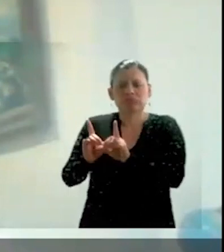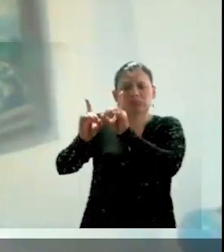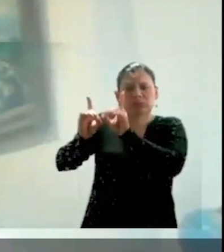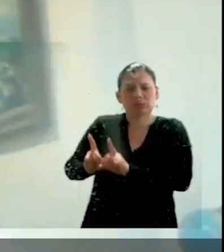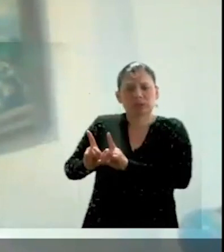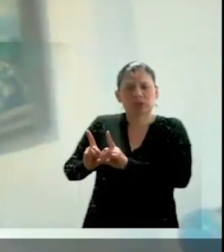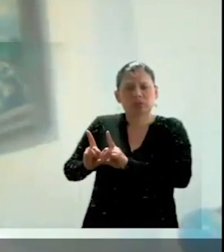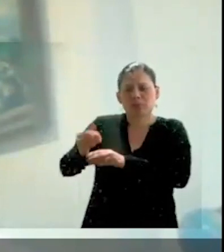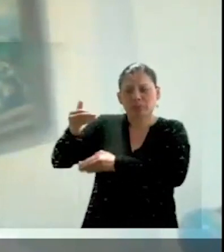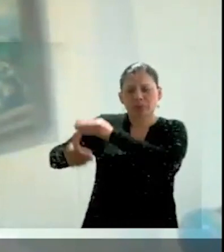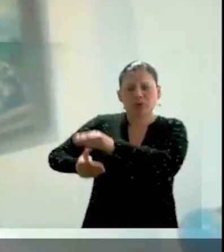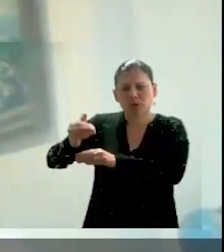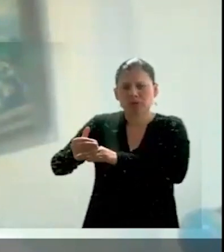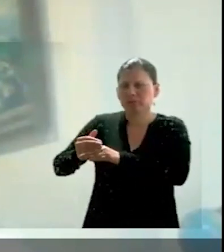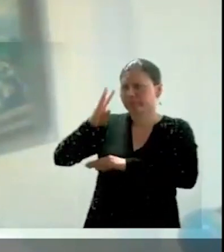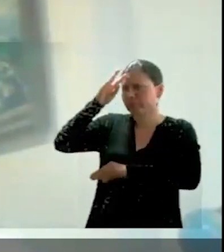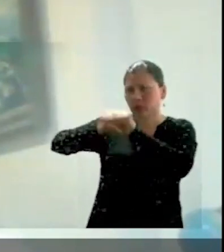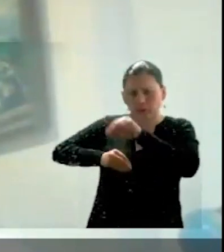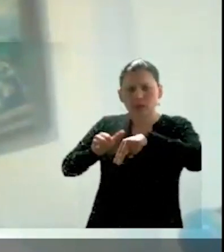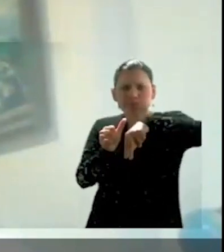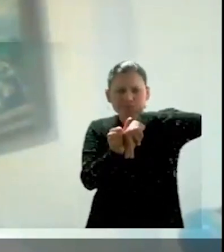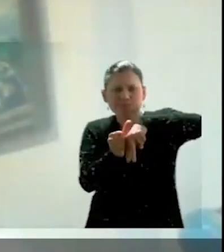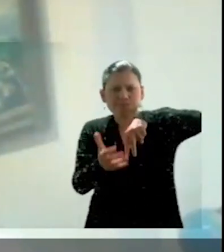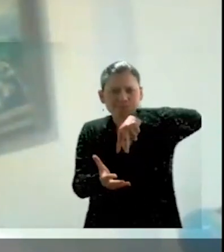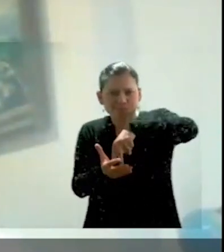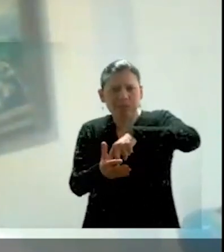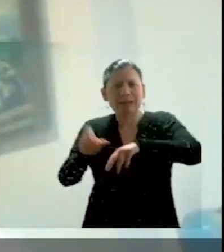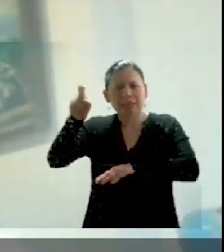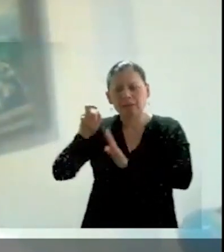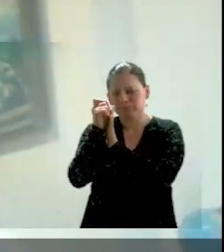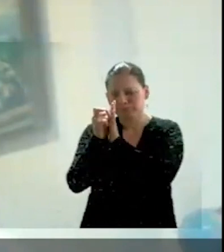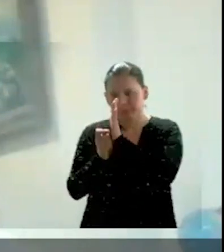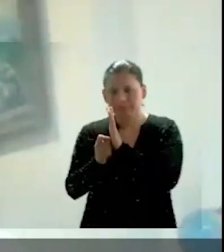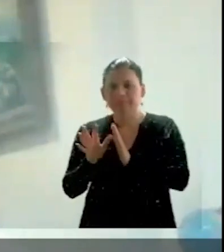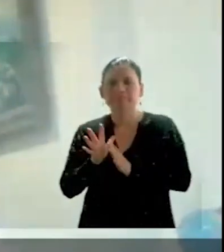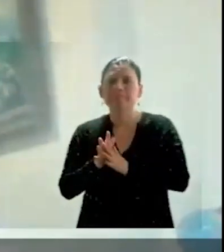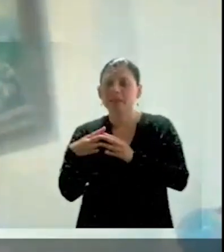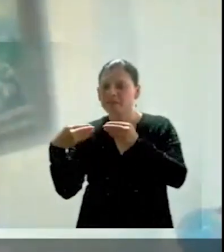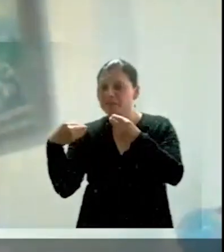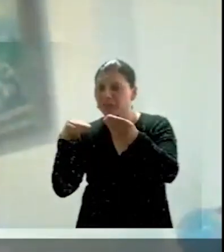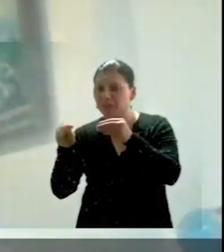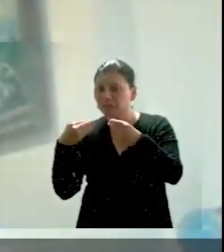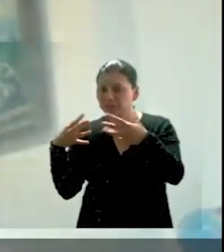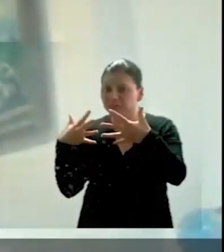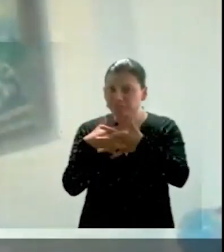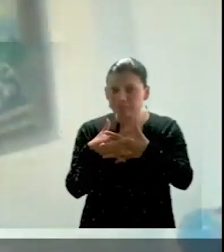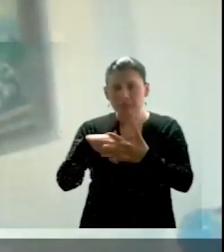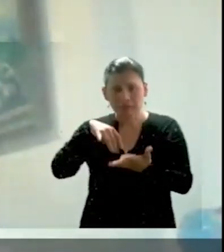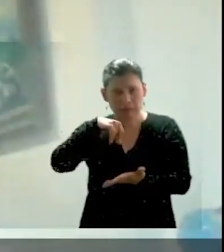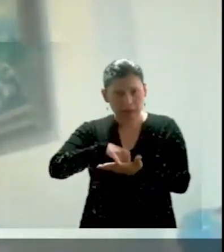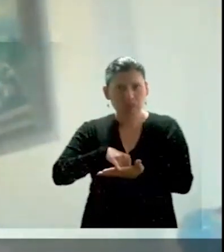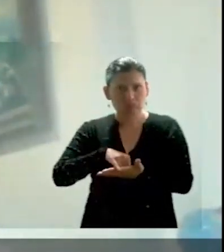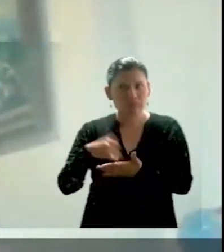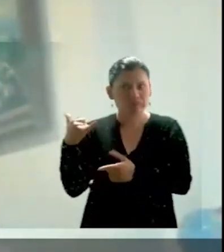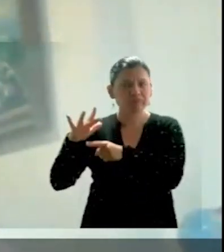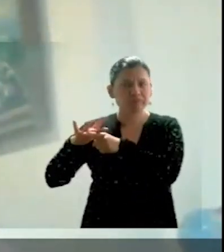que tenían que estar mediadas por ciertos requisitos. La flexibilización solo se ha dado, que era lo que yo decía, pero